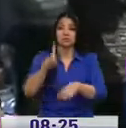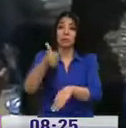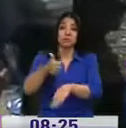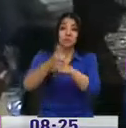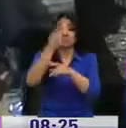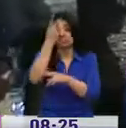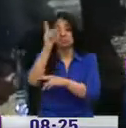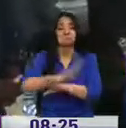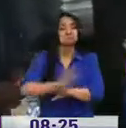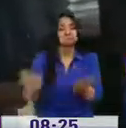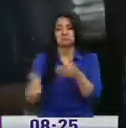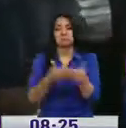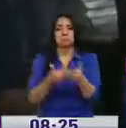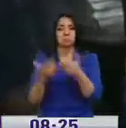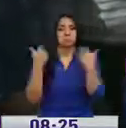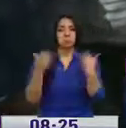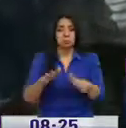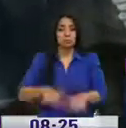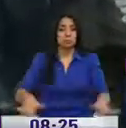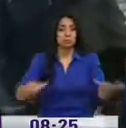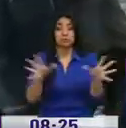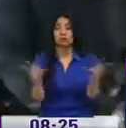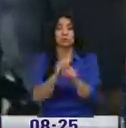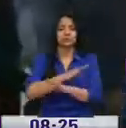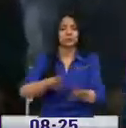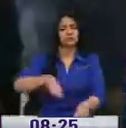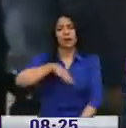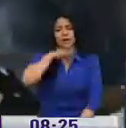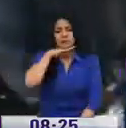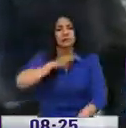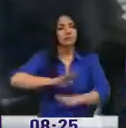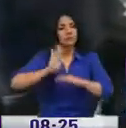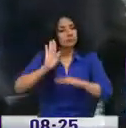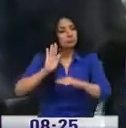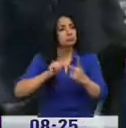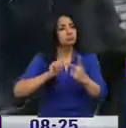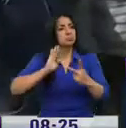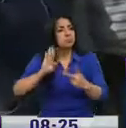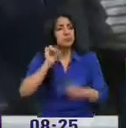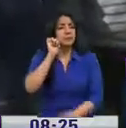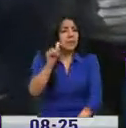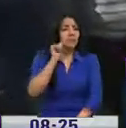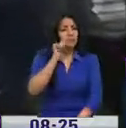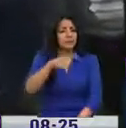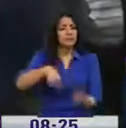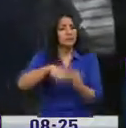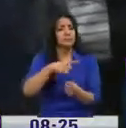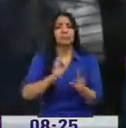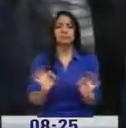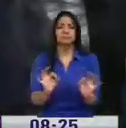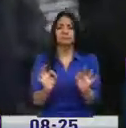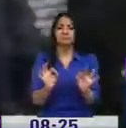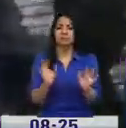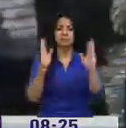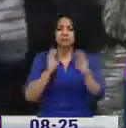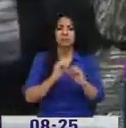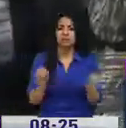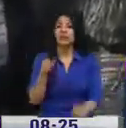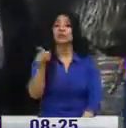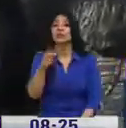determinen. Ellos, todas las bases están cansados de los ofrecimientos del mañana, devuelva luego, de la pelotita que el